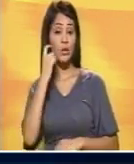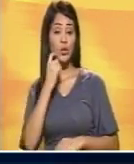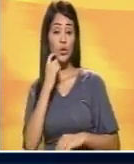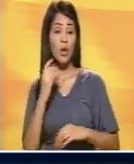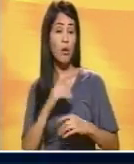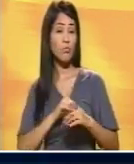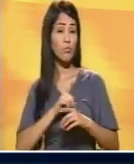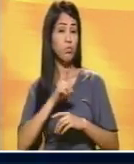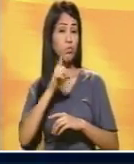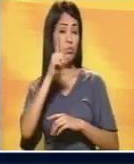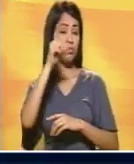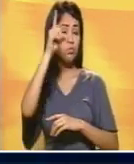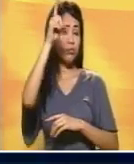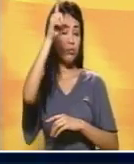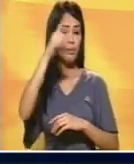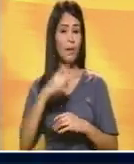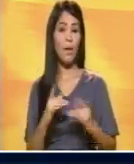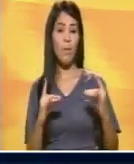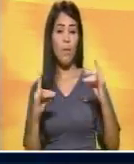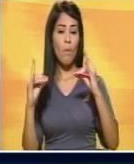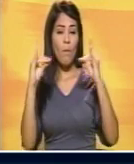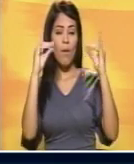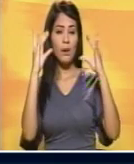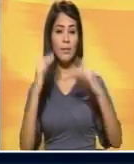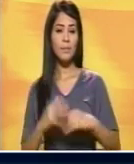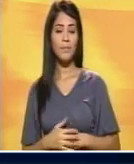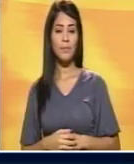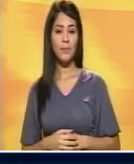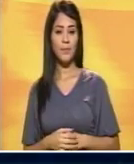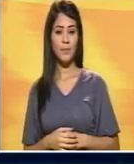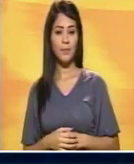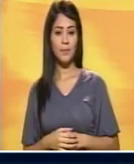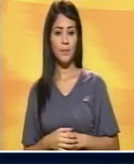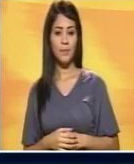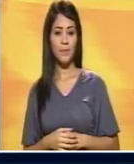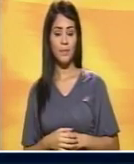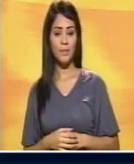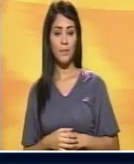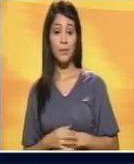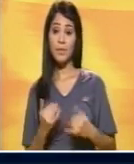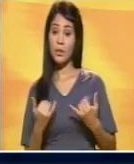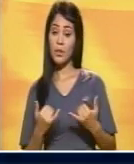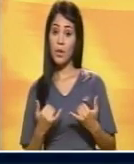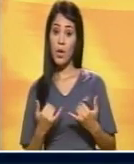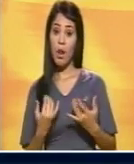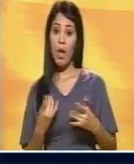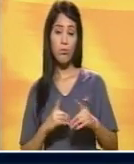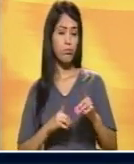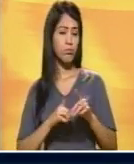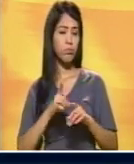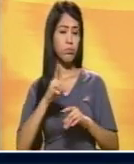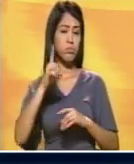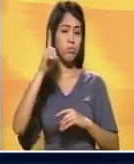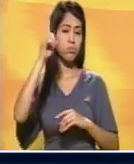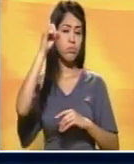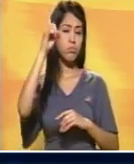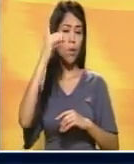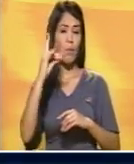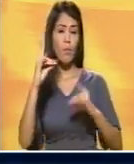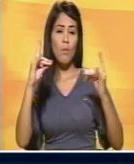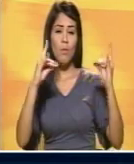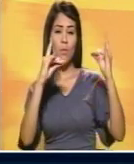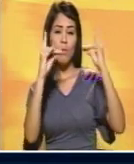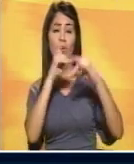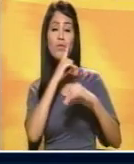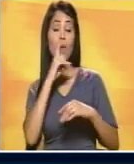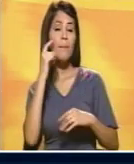altas alturas, valga la expresión, de Sudamérica. Y ahora vuela alto Sucre, vuela.